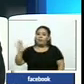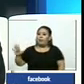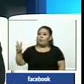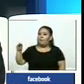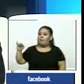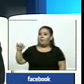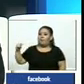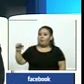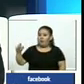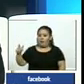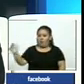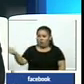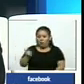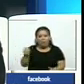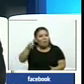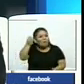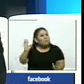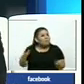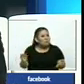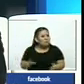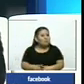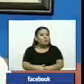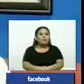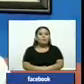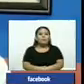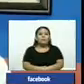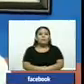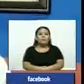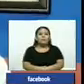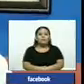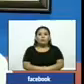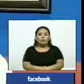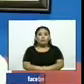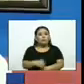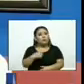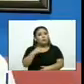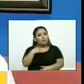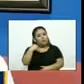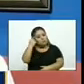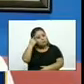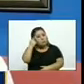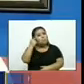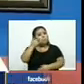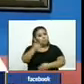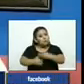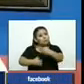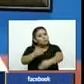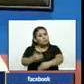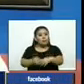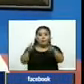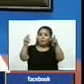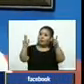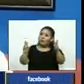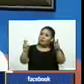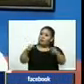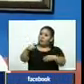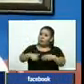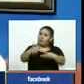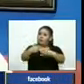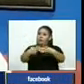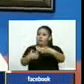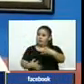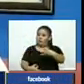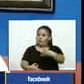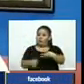dado declaraciones y las tenemos a continuación sobre este tema. Me parece que es un avance en el sistema político salvadoreño.